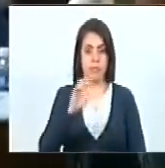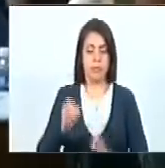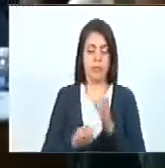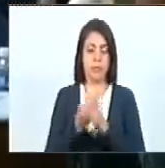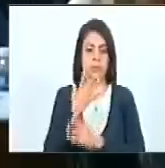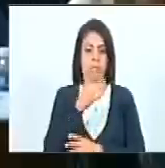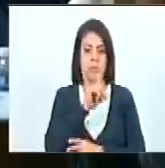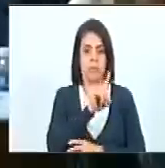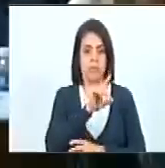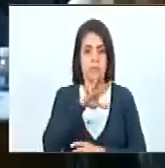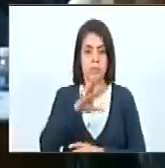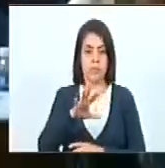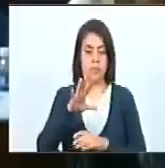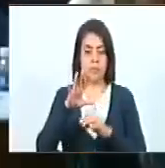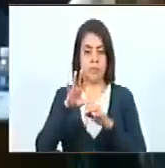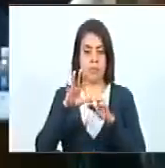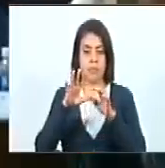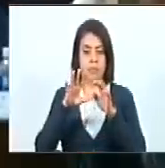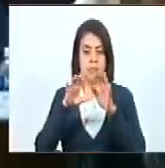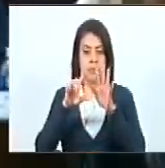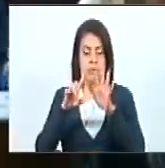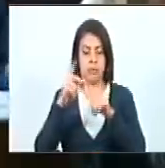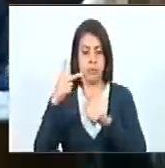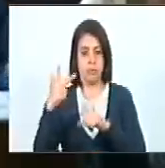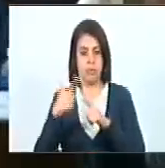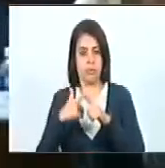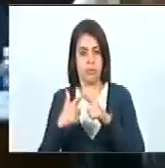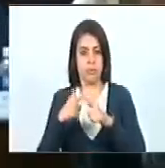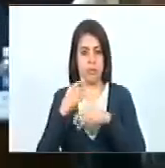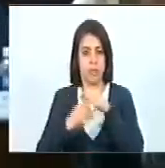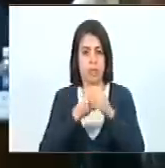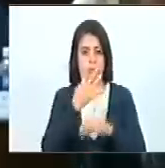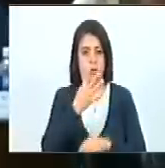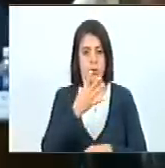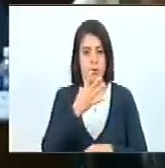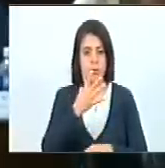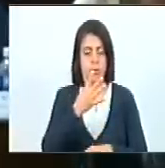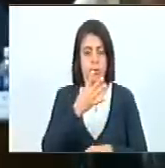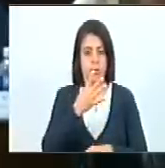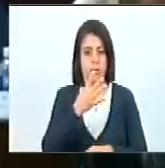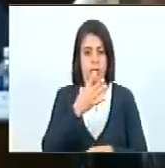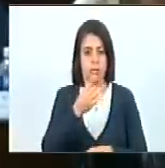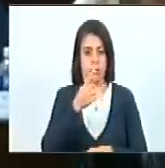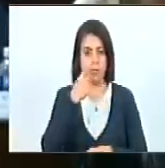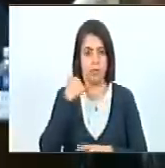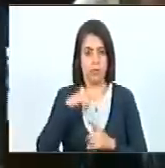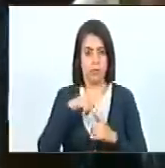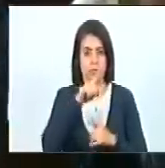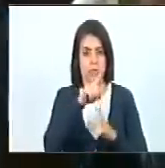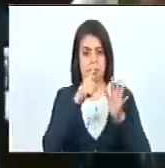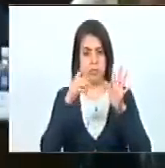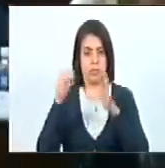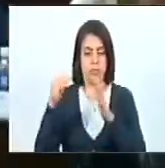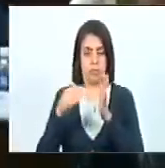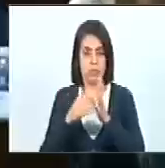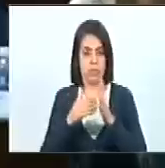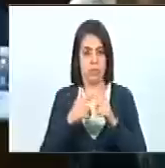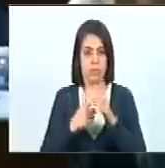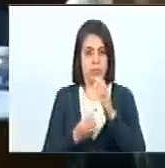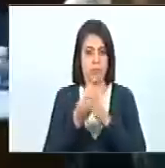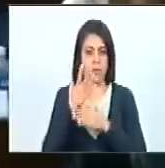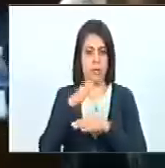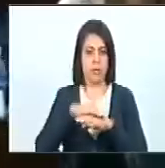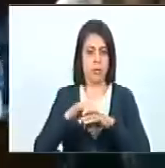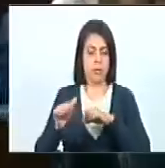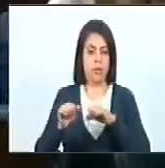de mayo de 1563, hace 40 años, 460 años, perdón, fue fundado